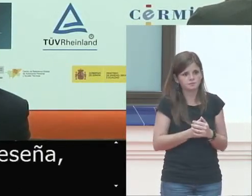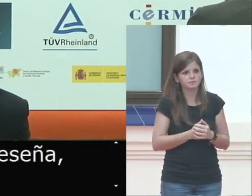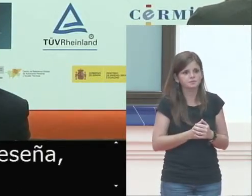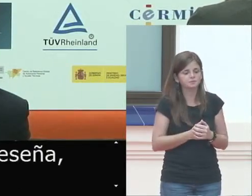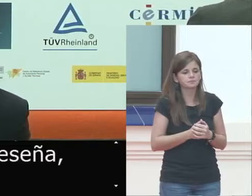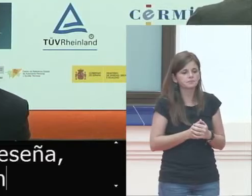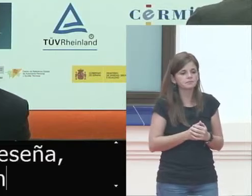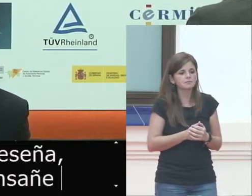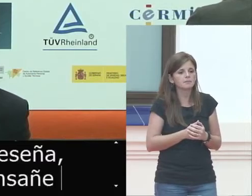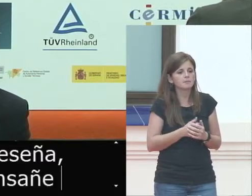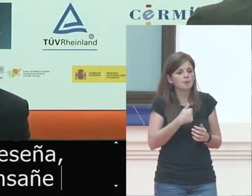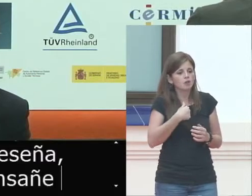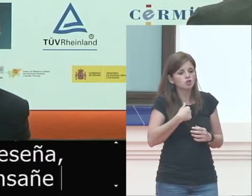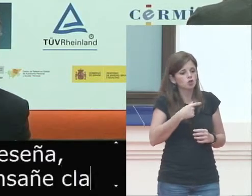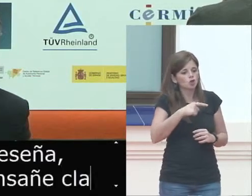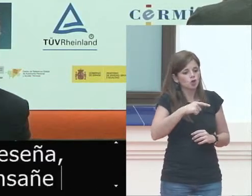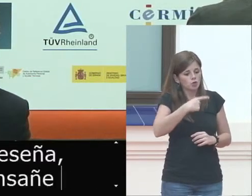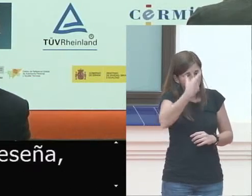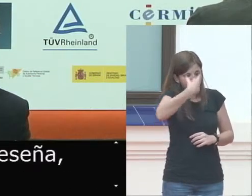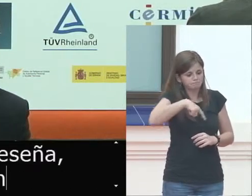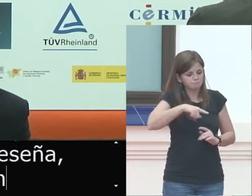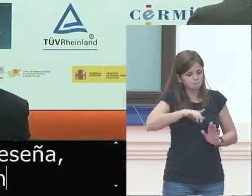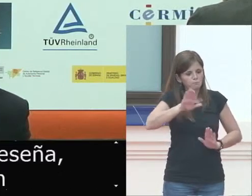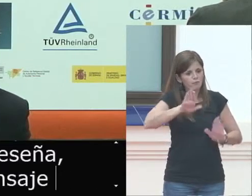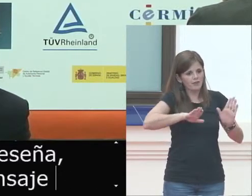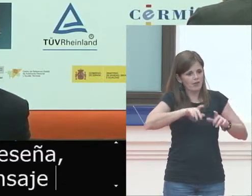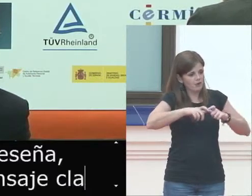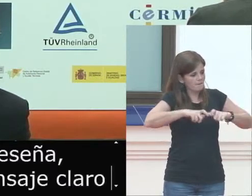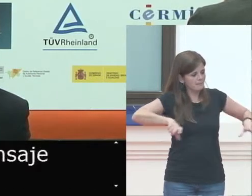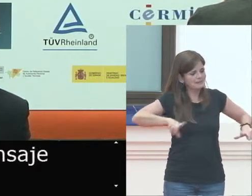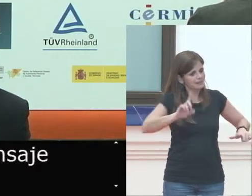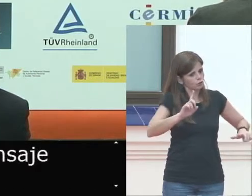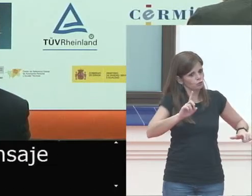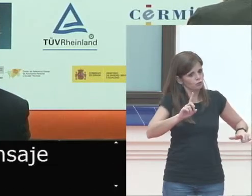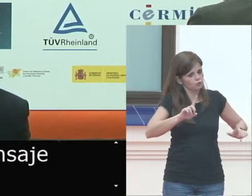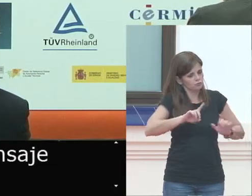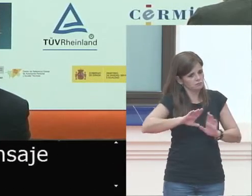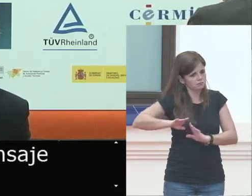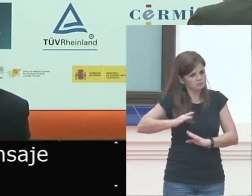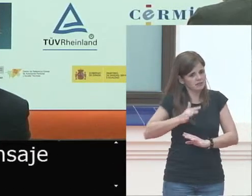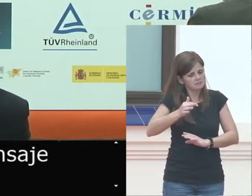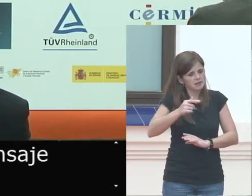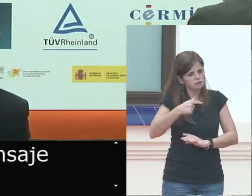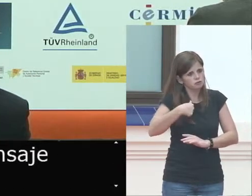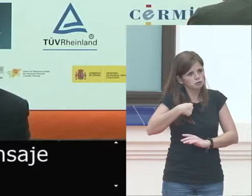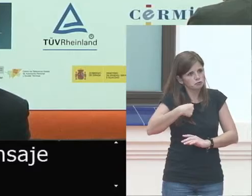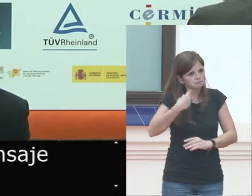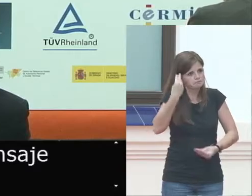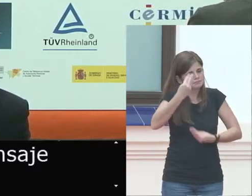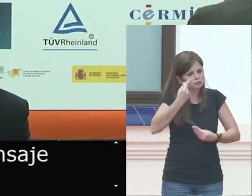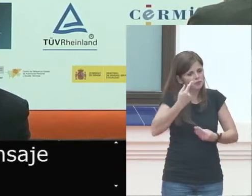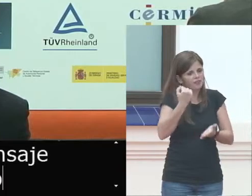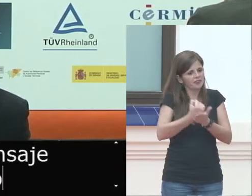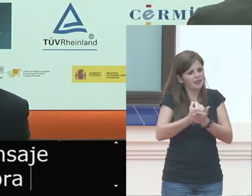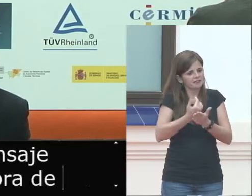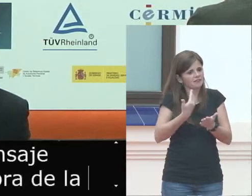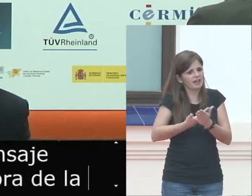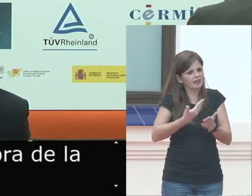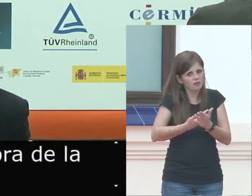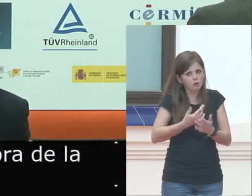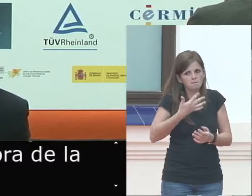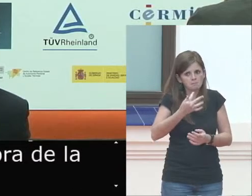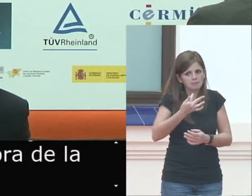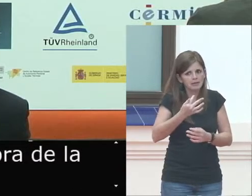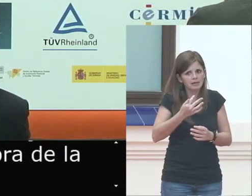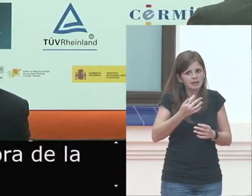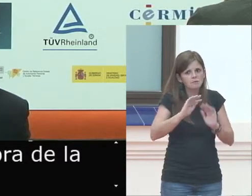diciéndolo como moderadora de la mesa, sino como persona que cree en el mundo de la certificación y que cree en el buen trabajo y la labor de los auditores,